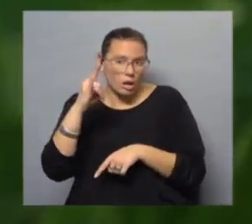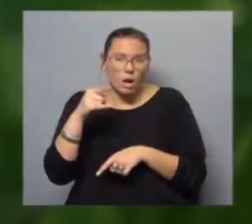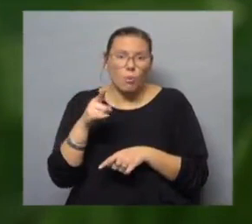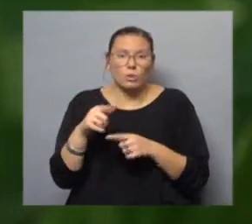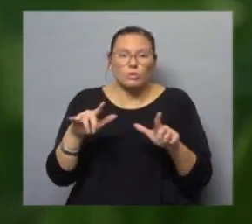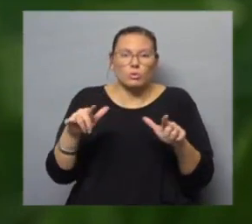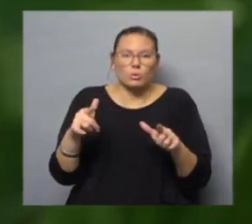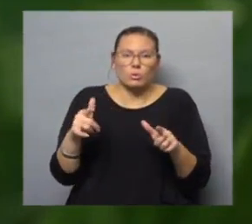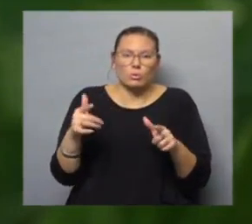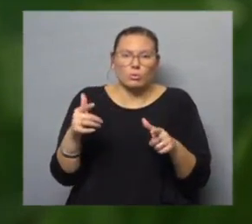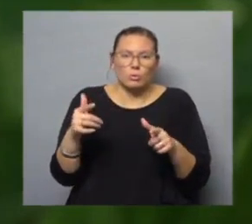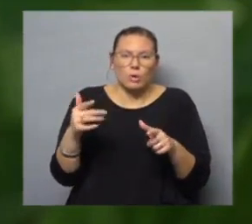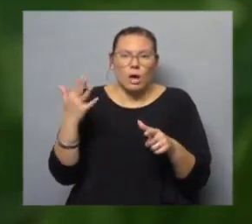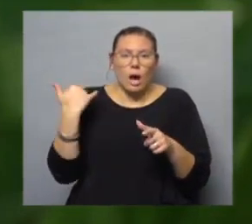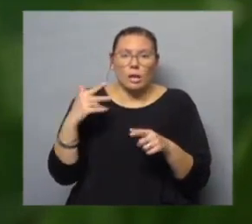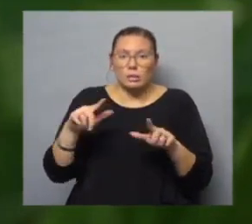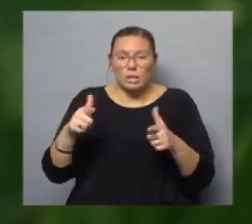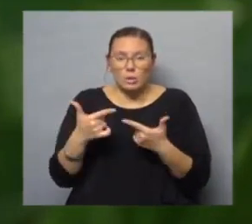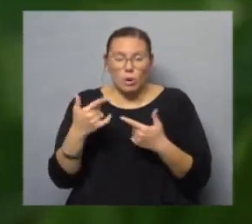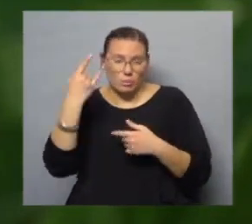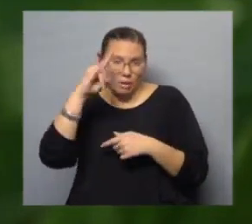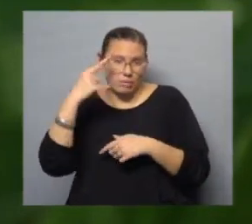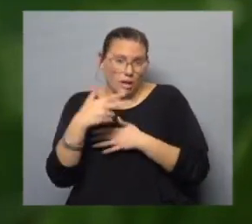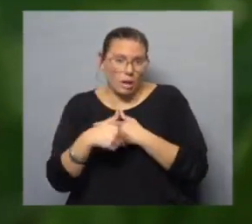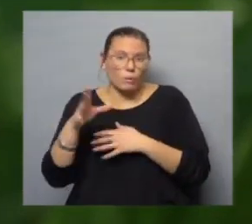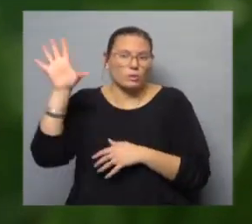cuando no estaba, el ganado se introdujo en